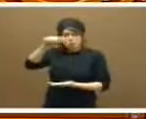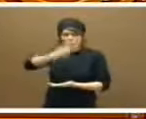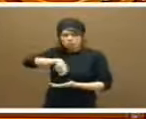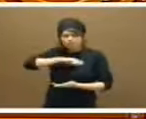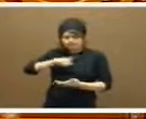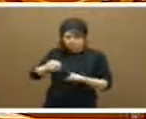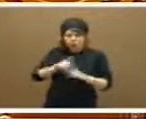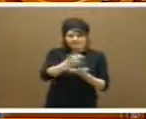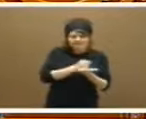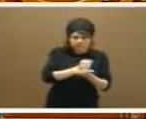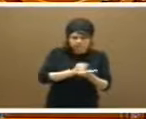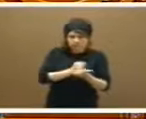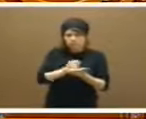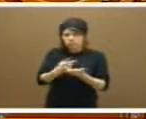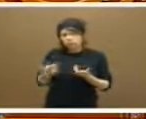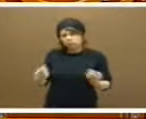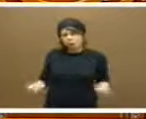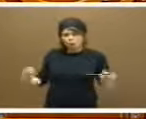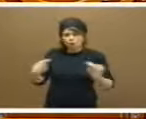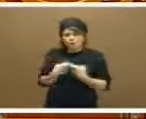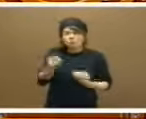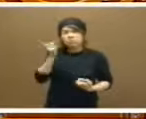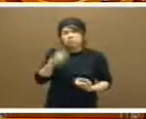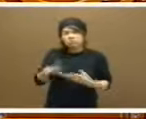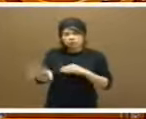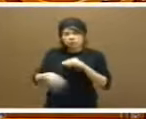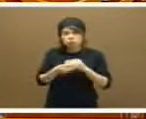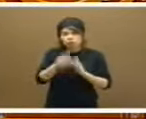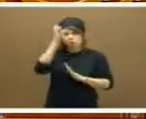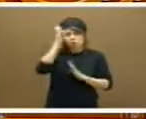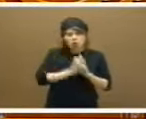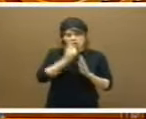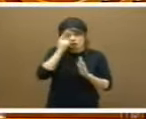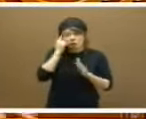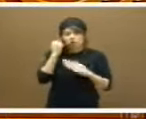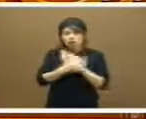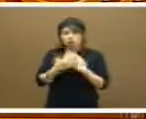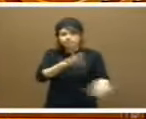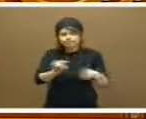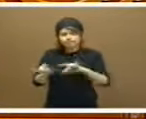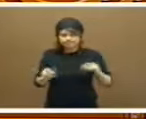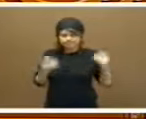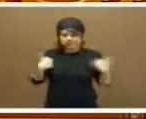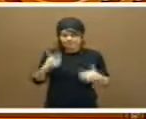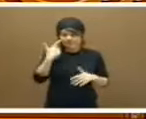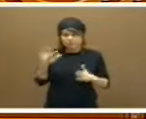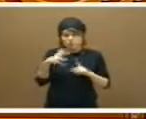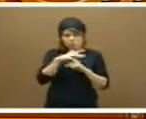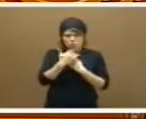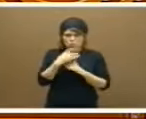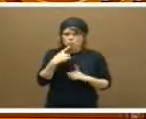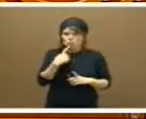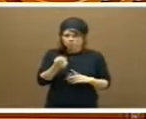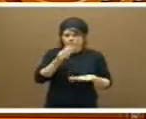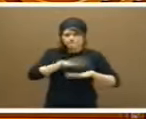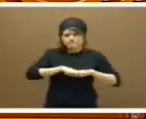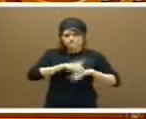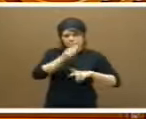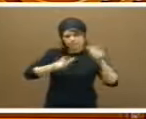farmacéuticos y hospitalarios. Y si sumamos a esto los recortes del Gobierno regional, llegamos a una situación complicada para